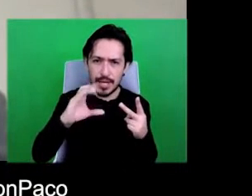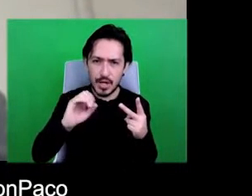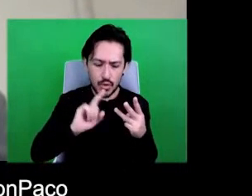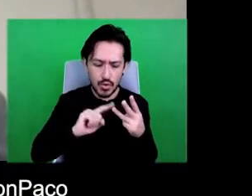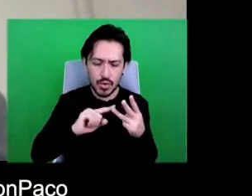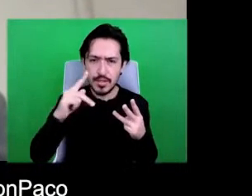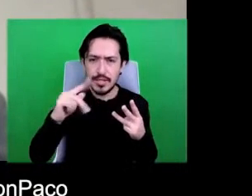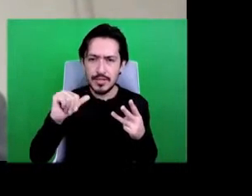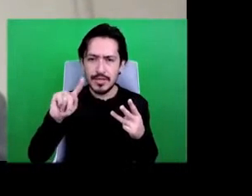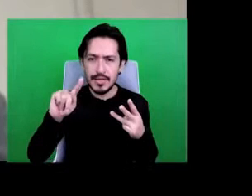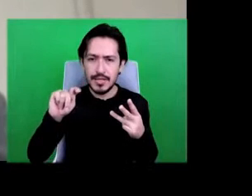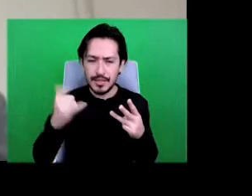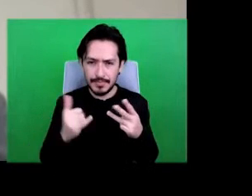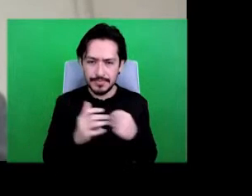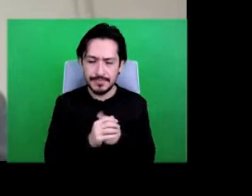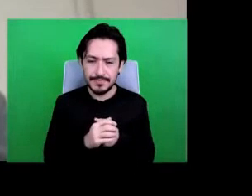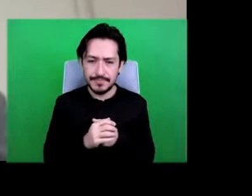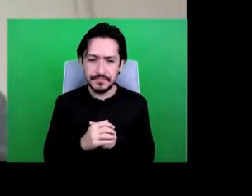¿va?